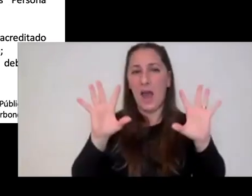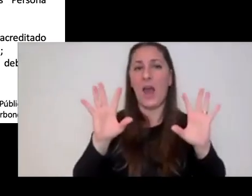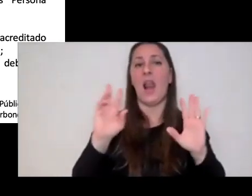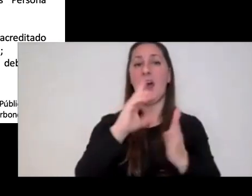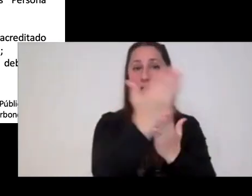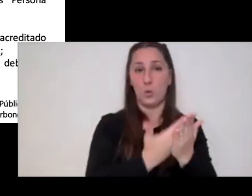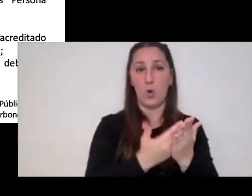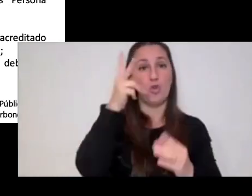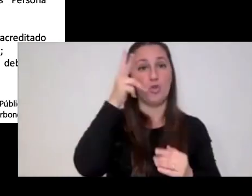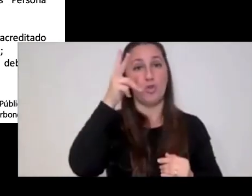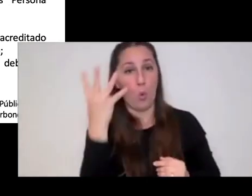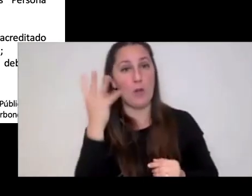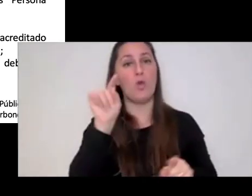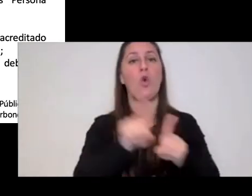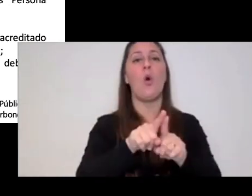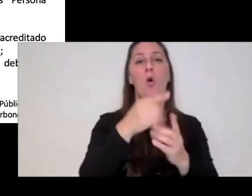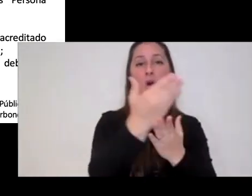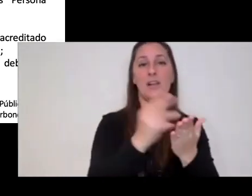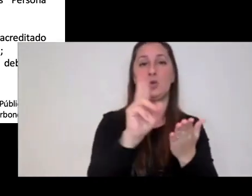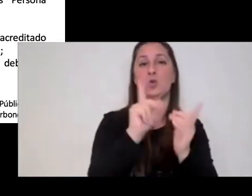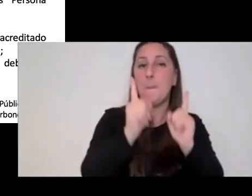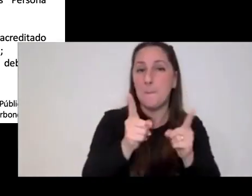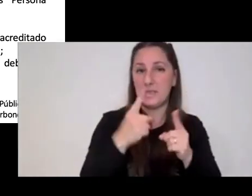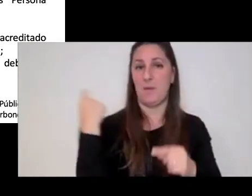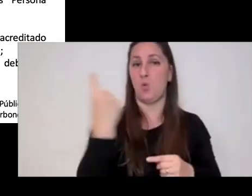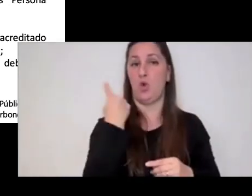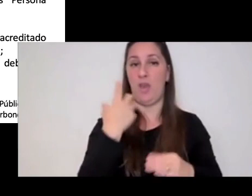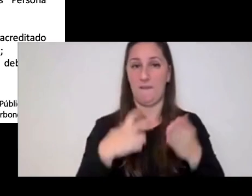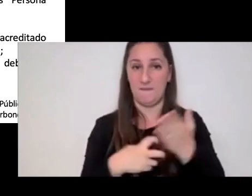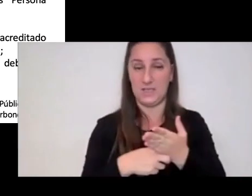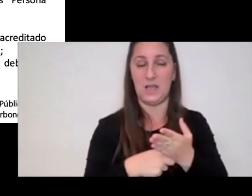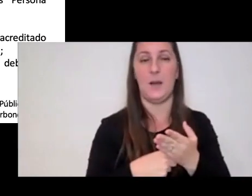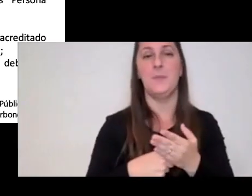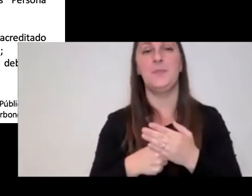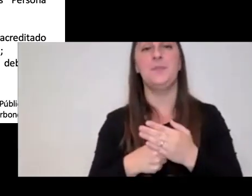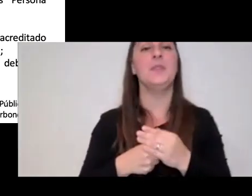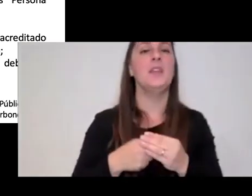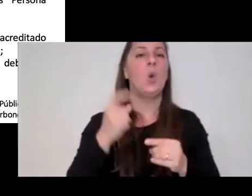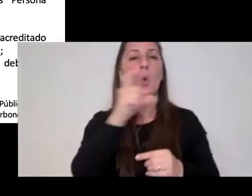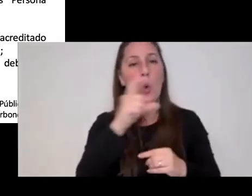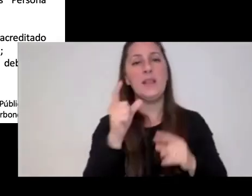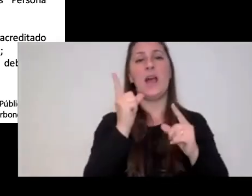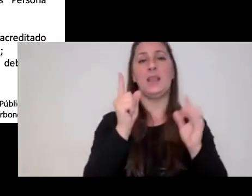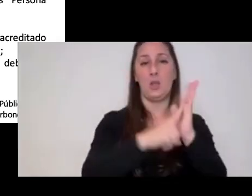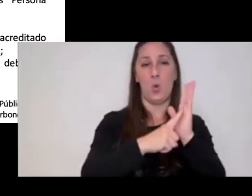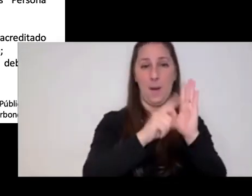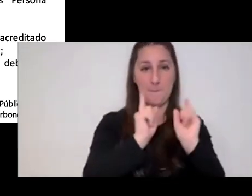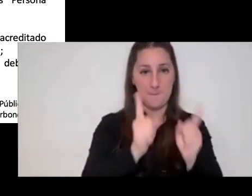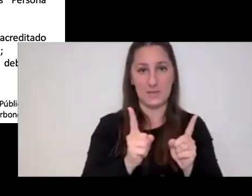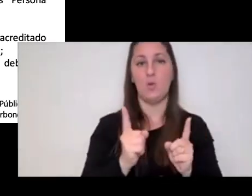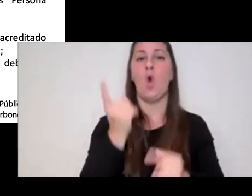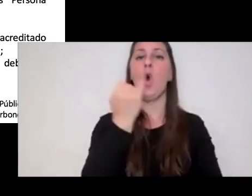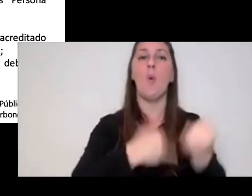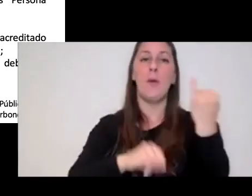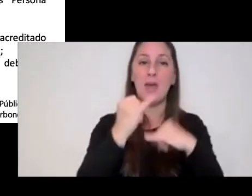884 como la resolución de la misma autoridad fiscal. Nos va a hablar que la cuenta debe tener la misma titularidad y que las operaciones tienen que ser hechas en 5 días hábiles.